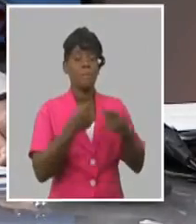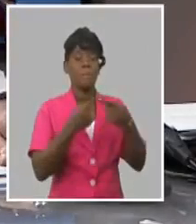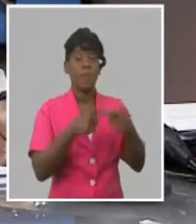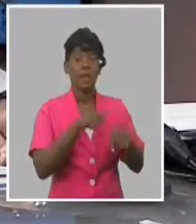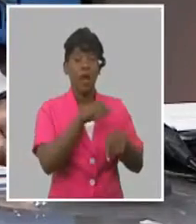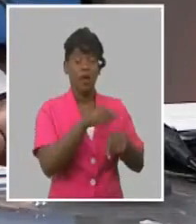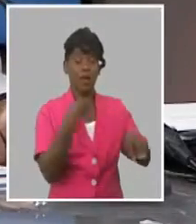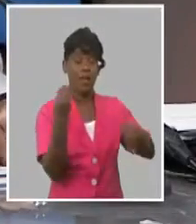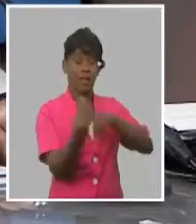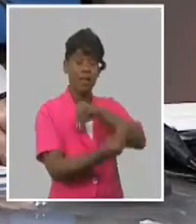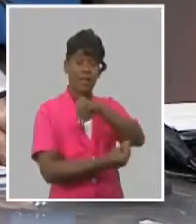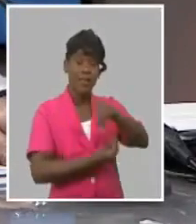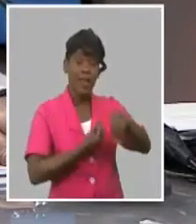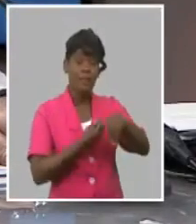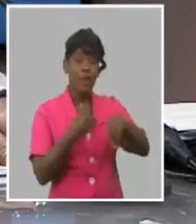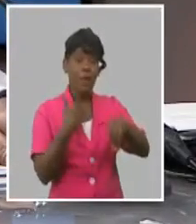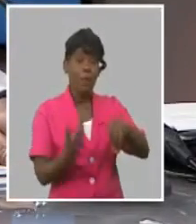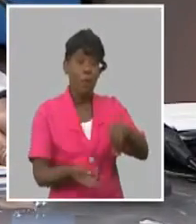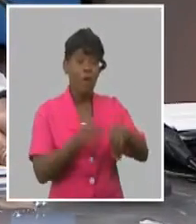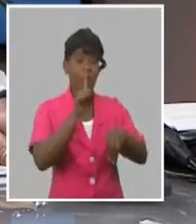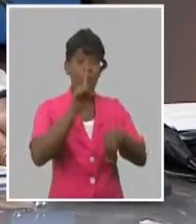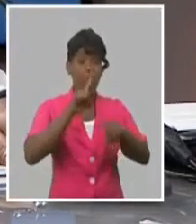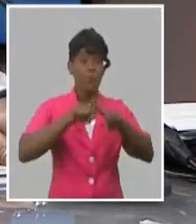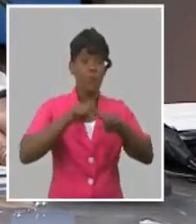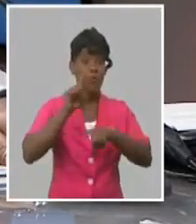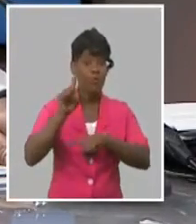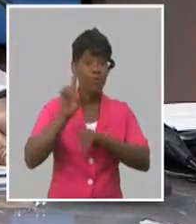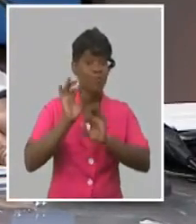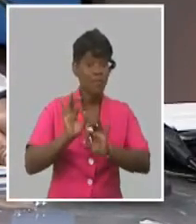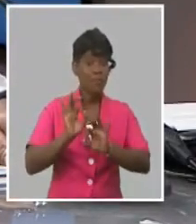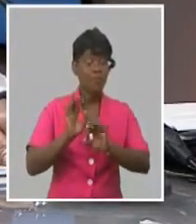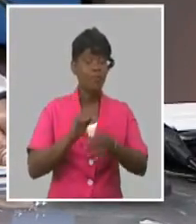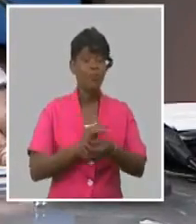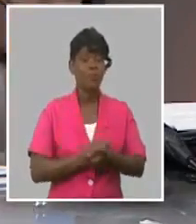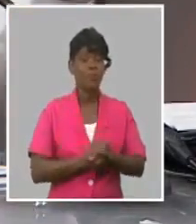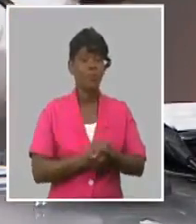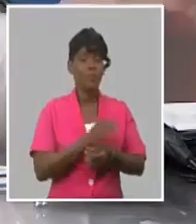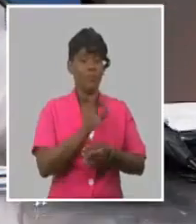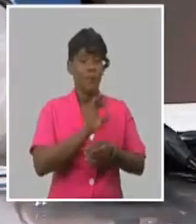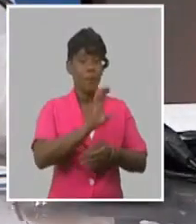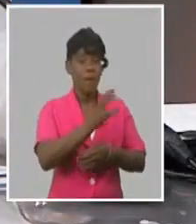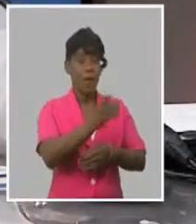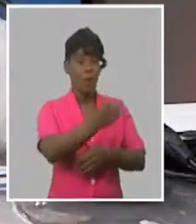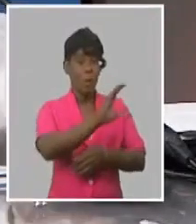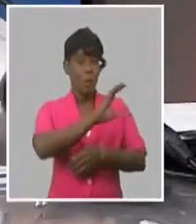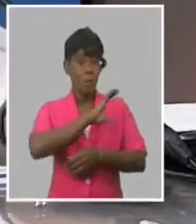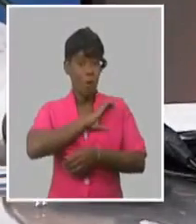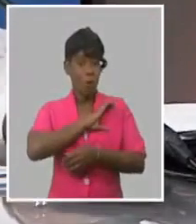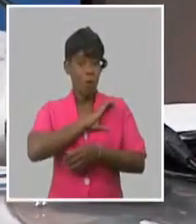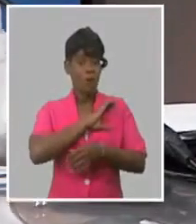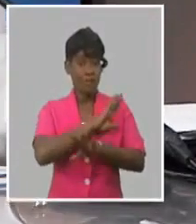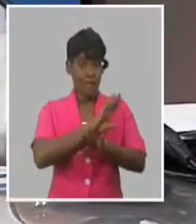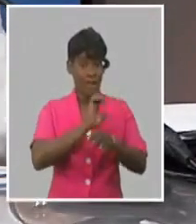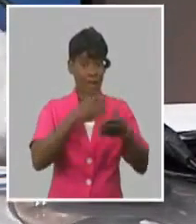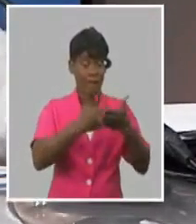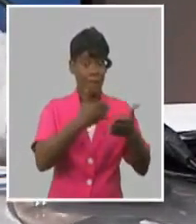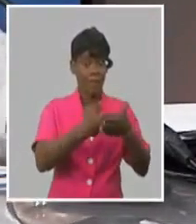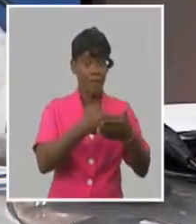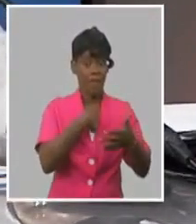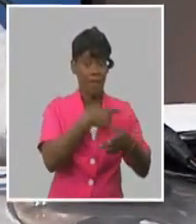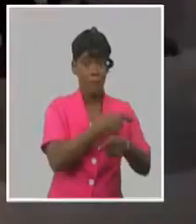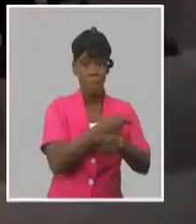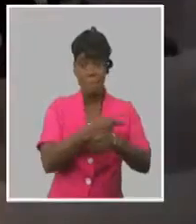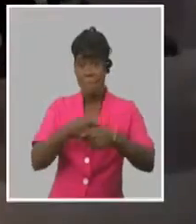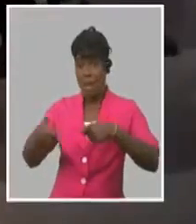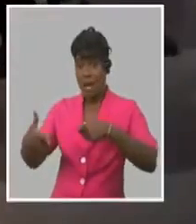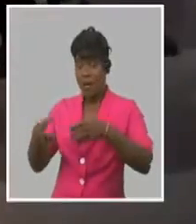bajito. Le pagó los 20.000 pesos a la cooperativa, los 20.000 CUC. Hay alguien que me rectificó por